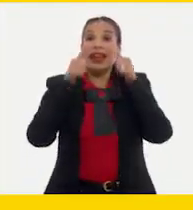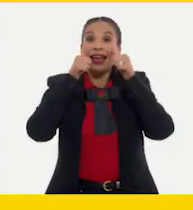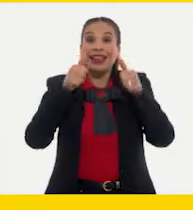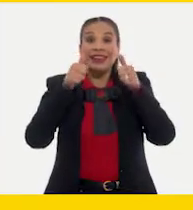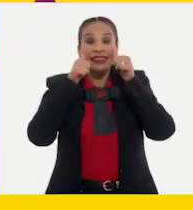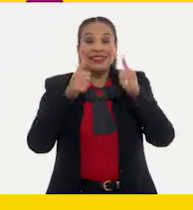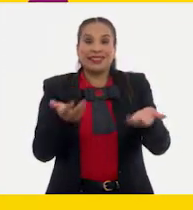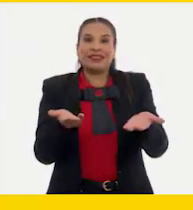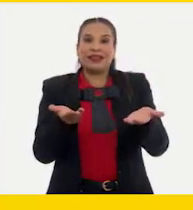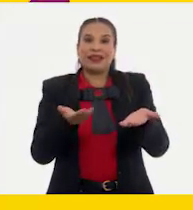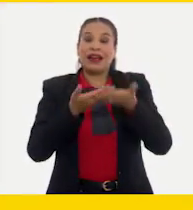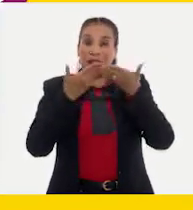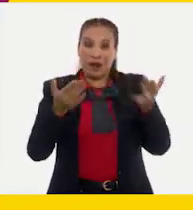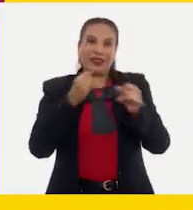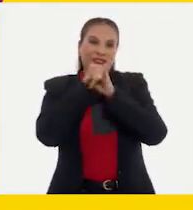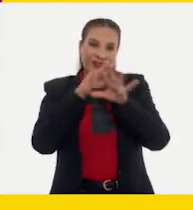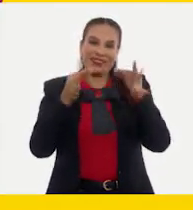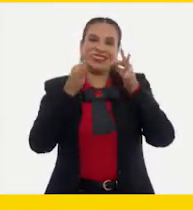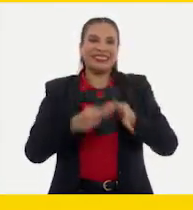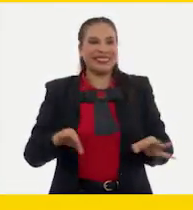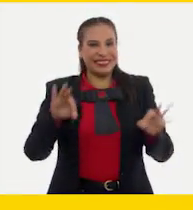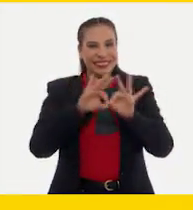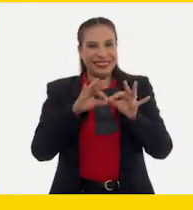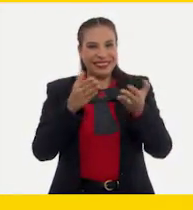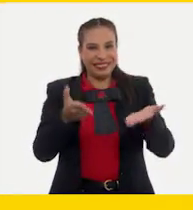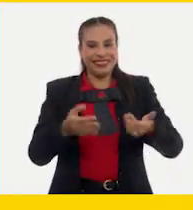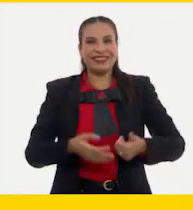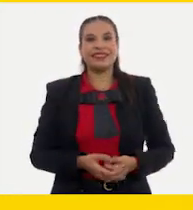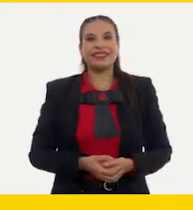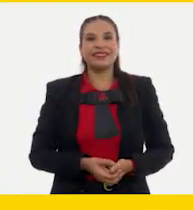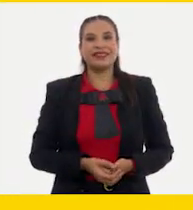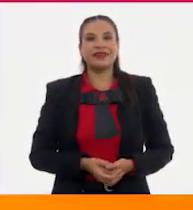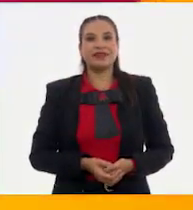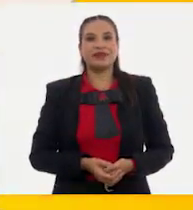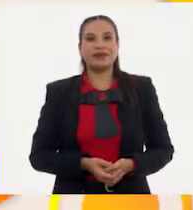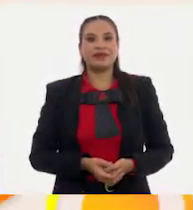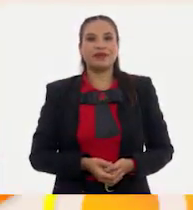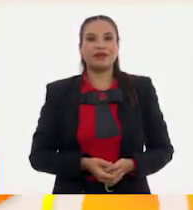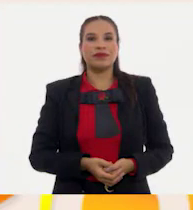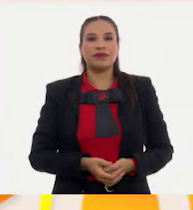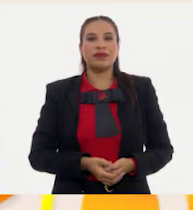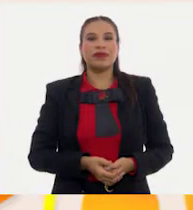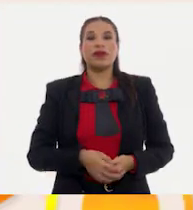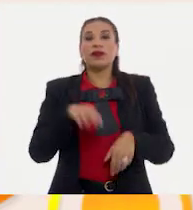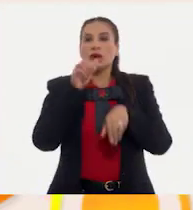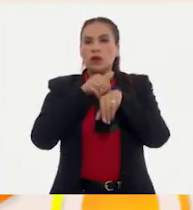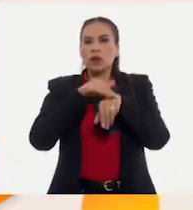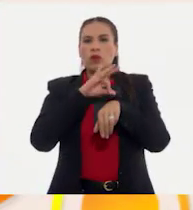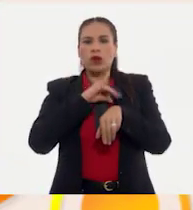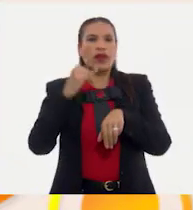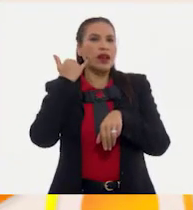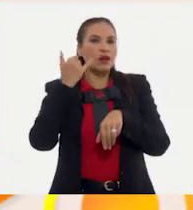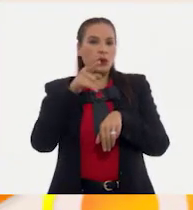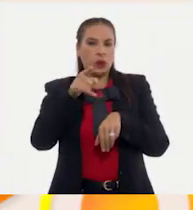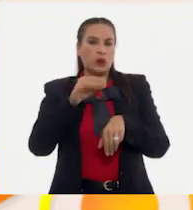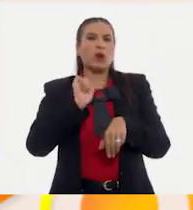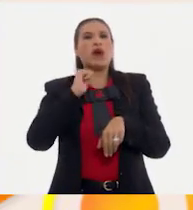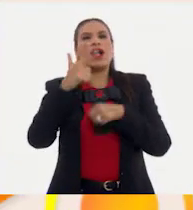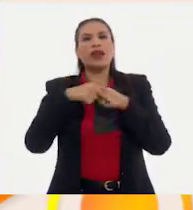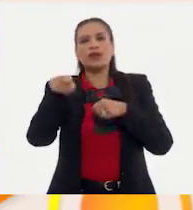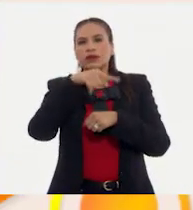¡Atención! ¡Atención! A continuación, información importante. A este número puedes llamar cuando tú o